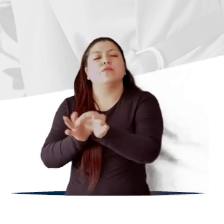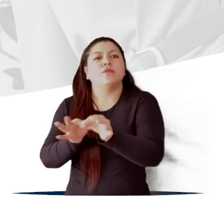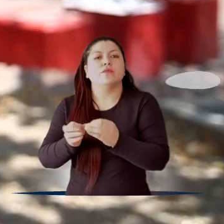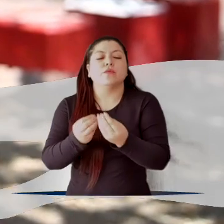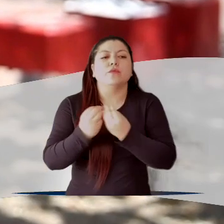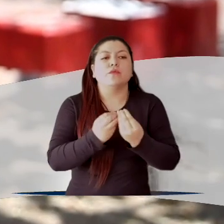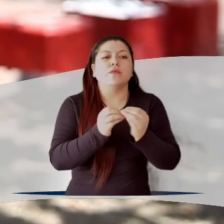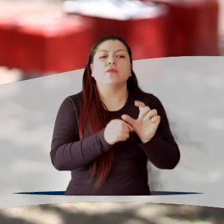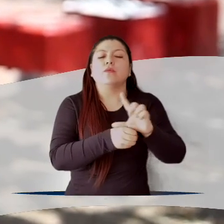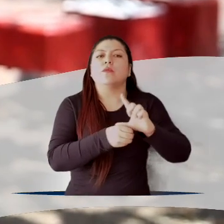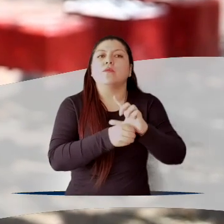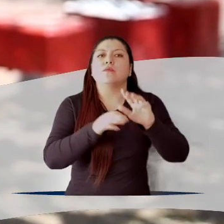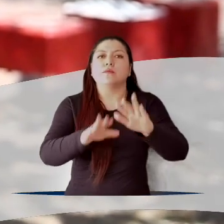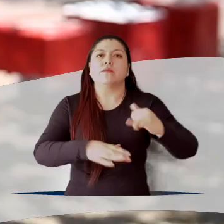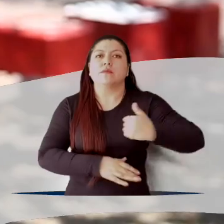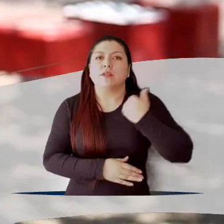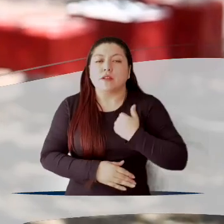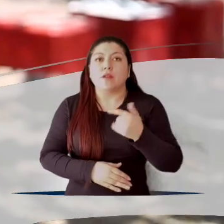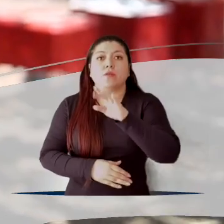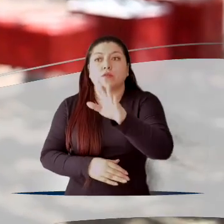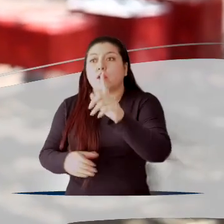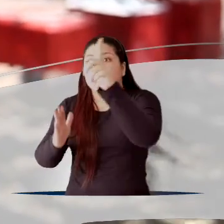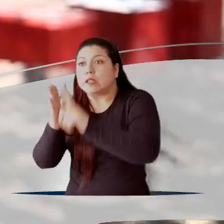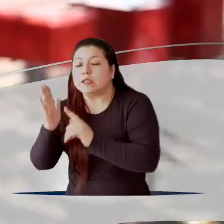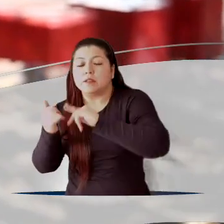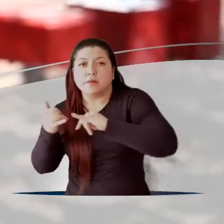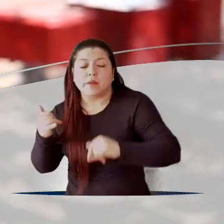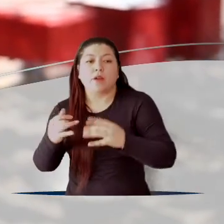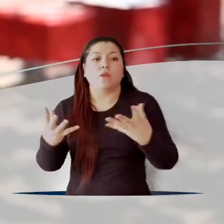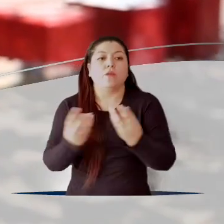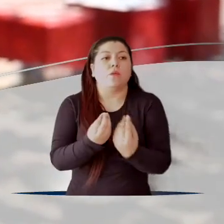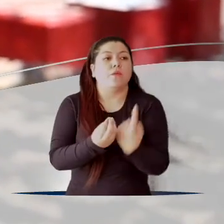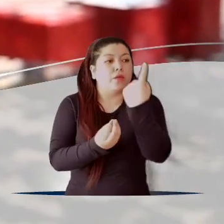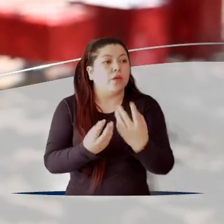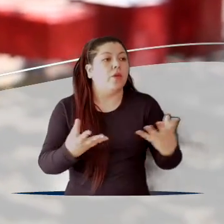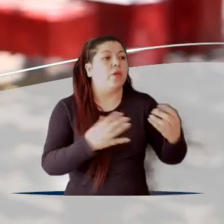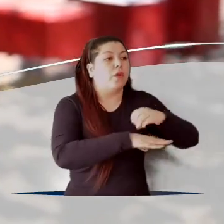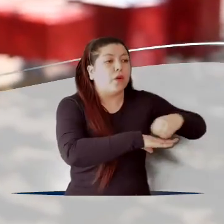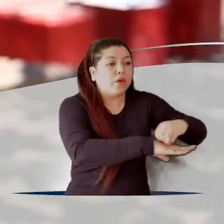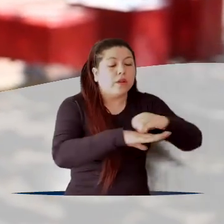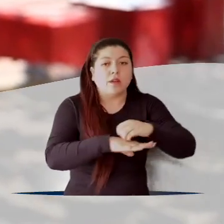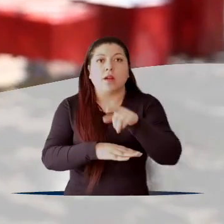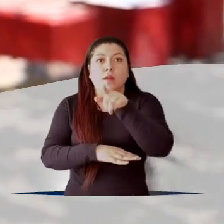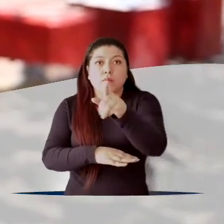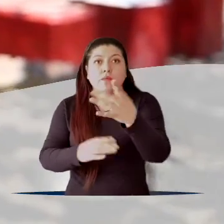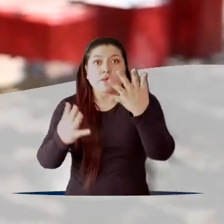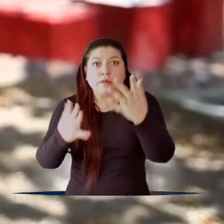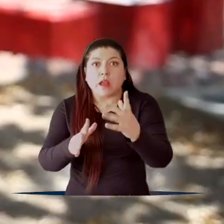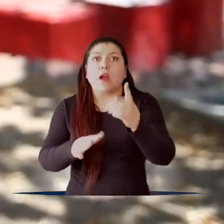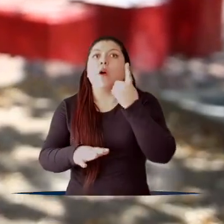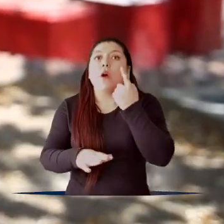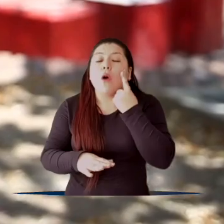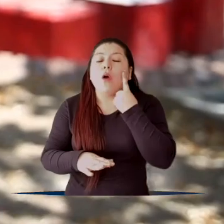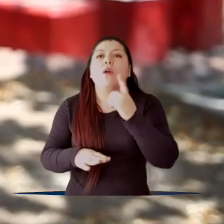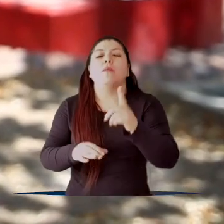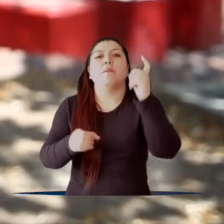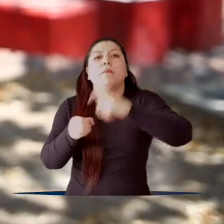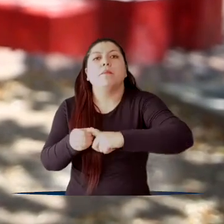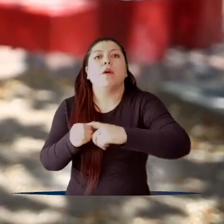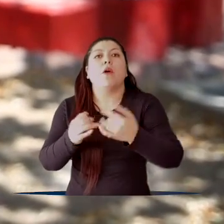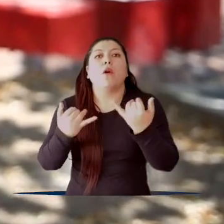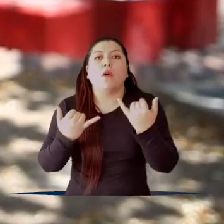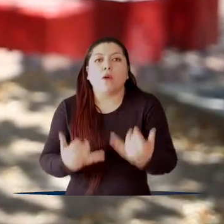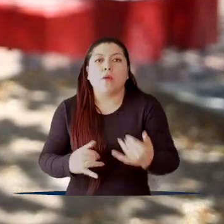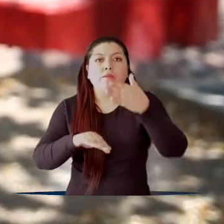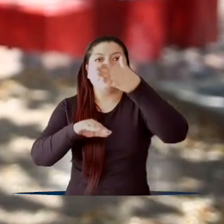de juventud. Si haces parte de una lista independiente, un partido político o un proceso y práctica organizativa, tienes